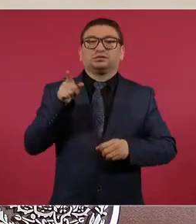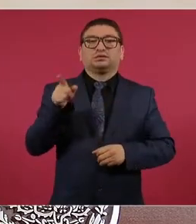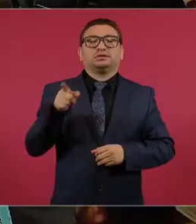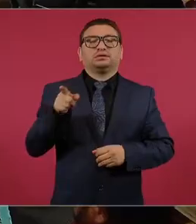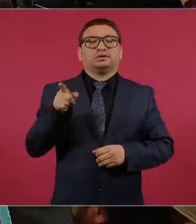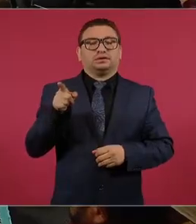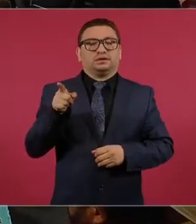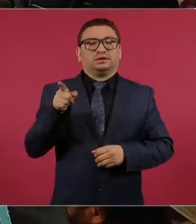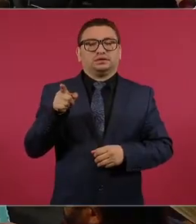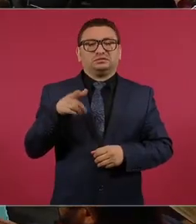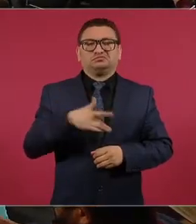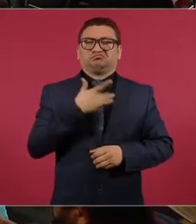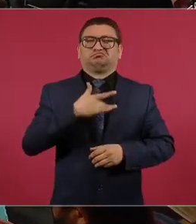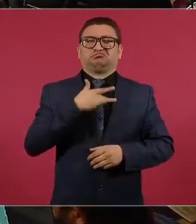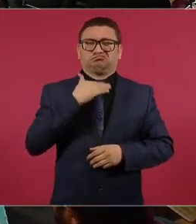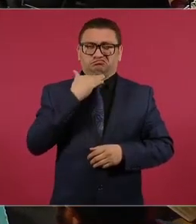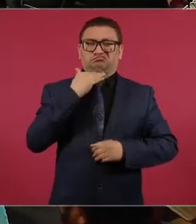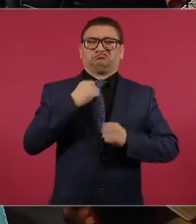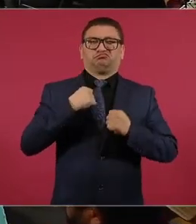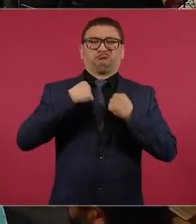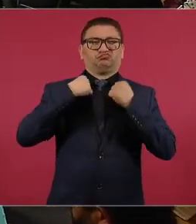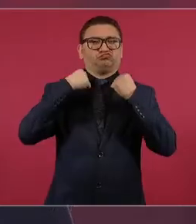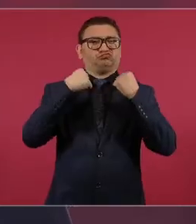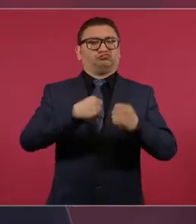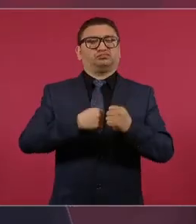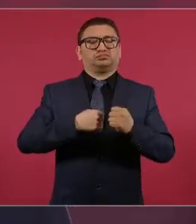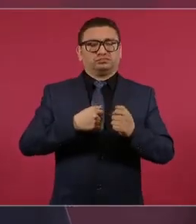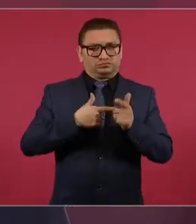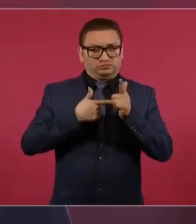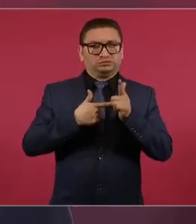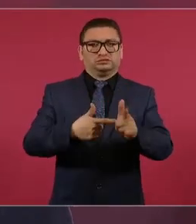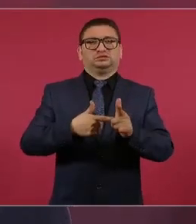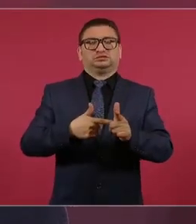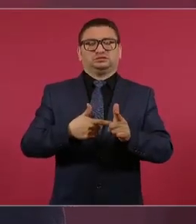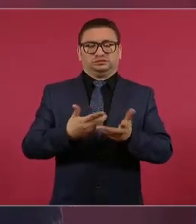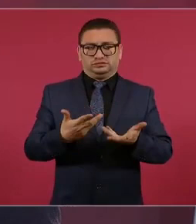eh se mantienen con fortaleza